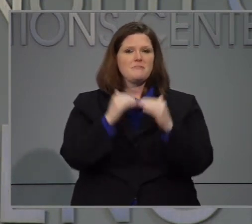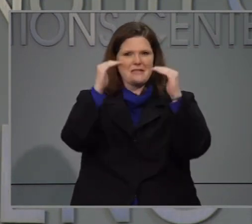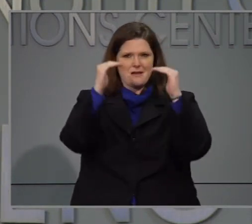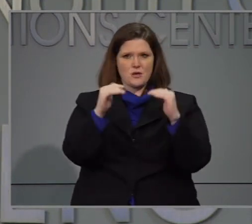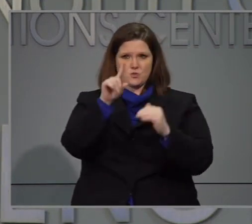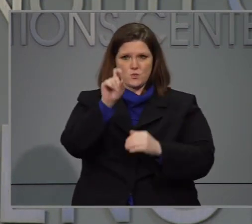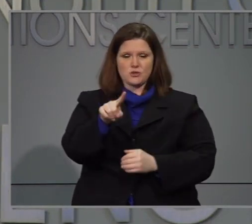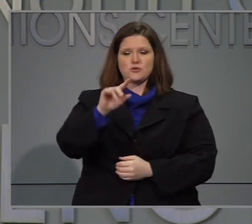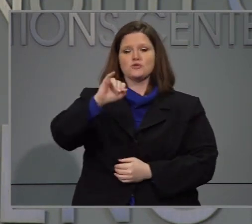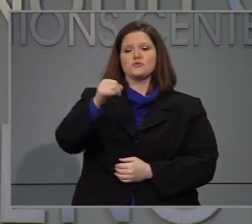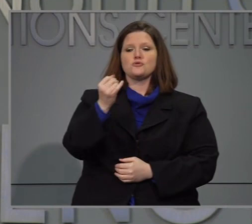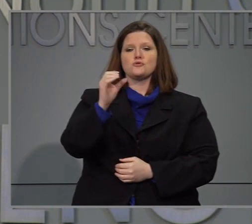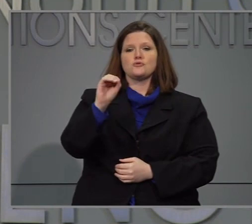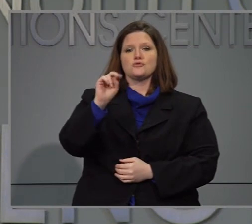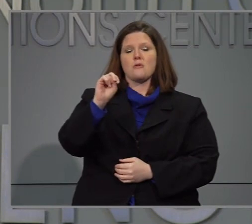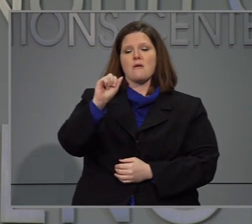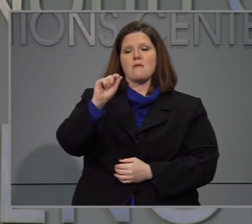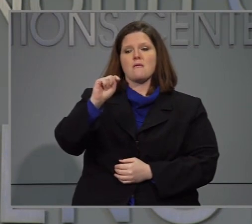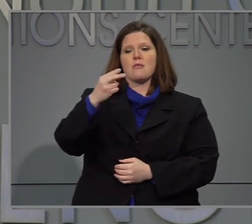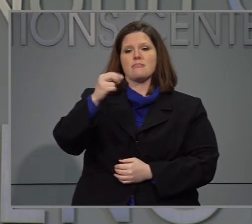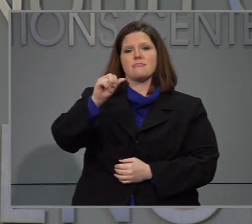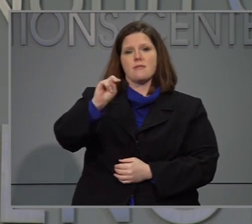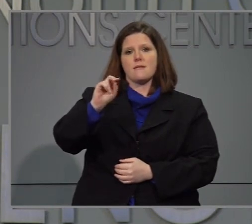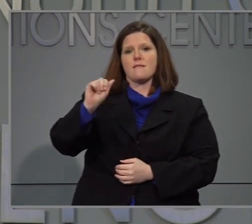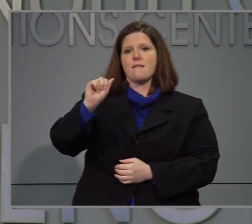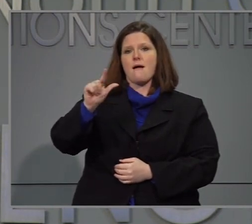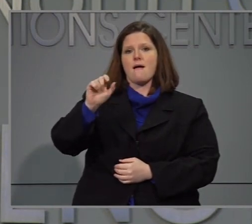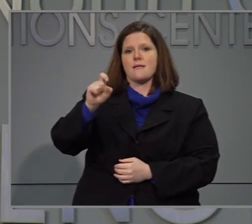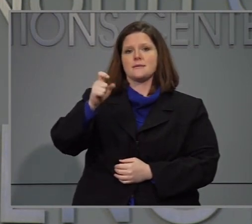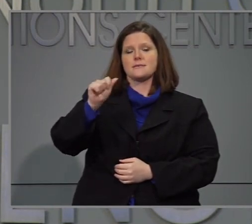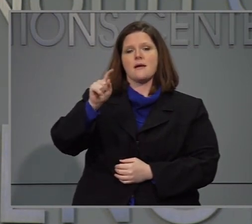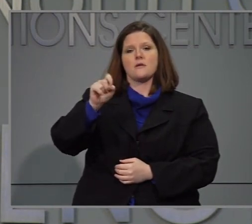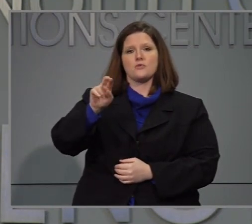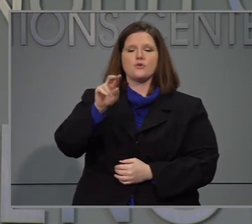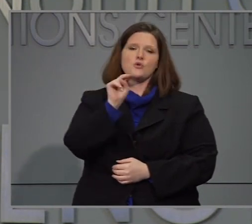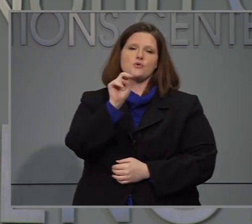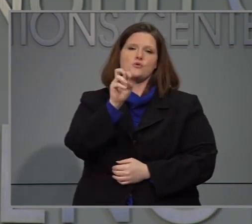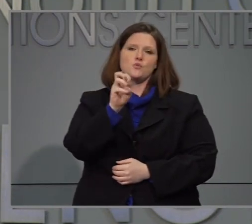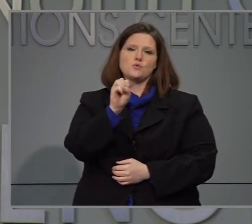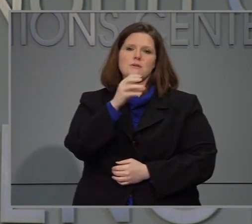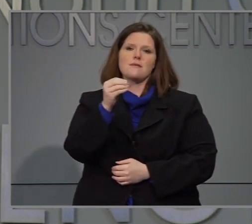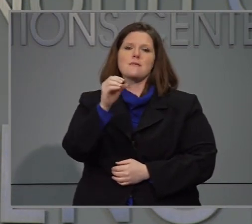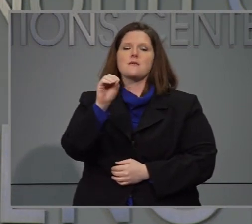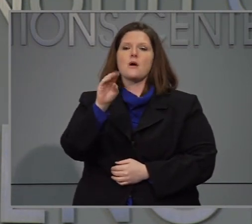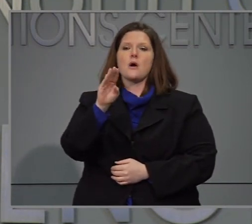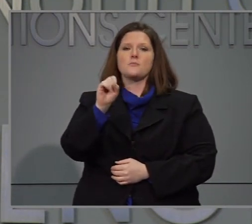Jonathan Alexander, News and Observer. Hola, gobernador.